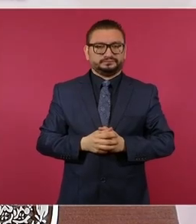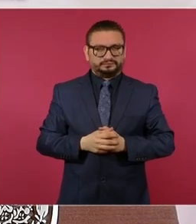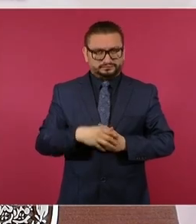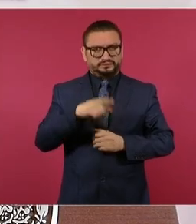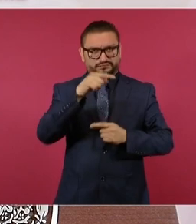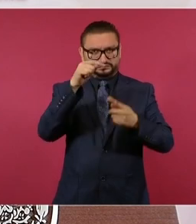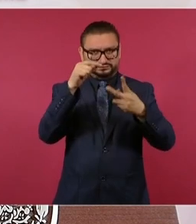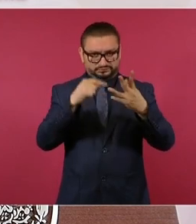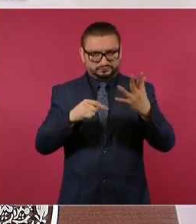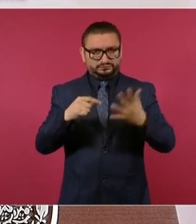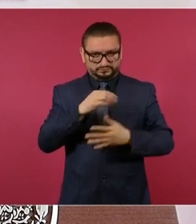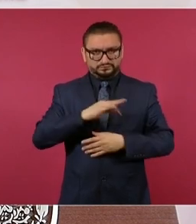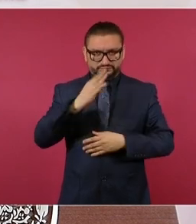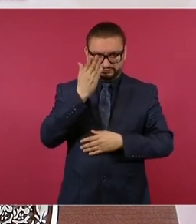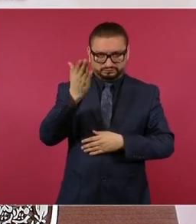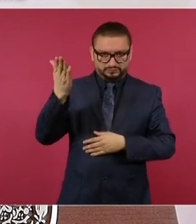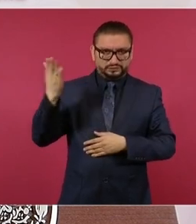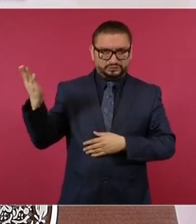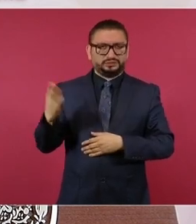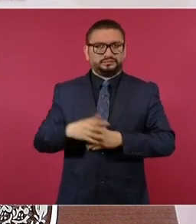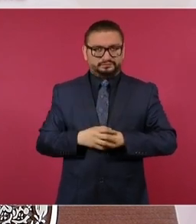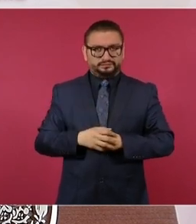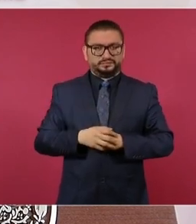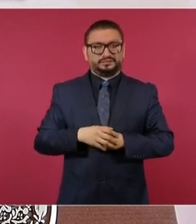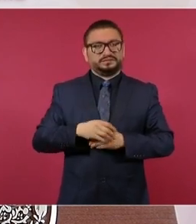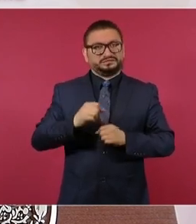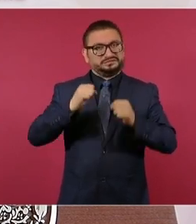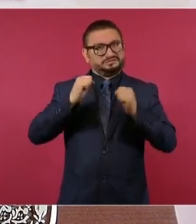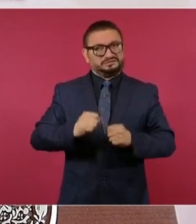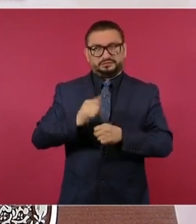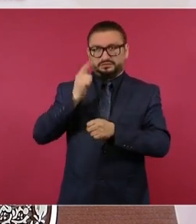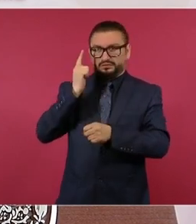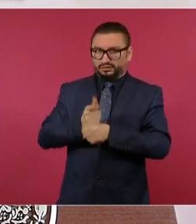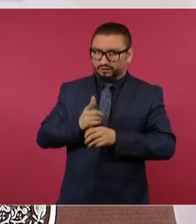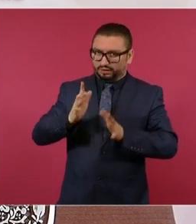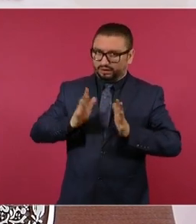Entonces vamos a, porque nos vamos a encontrar con muchas sorpresas.